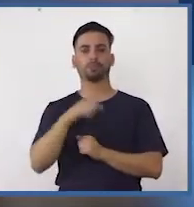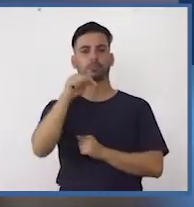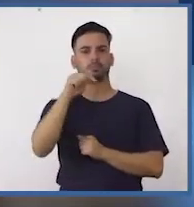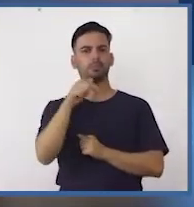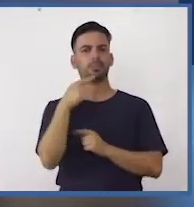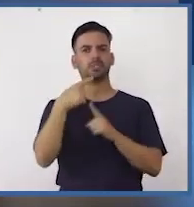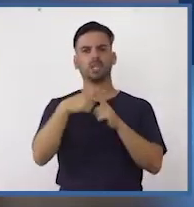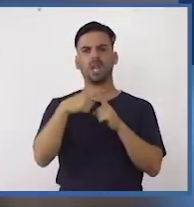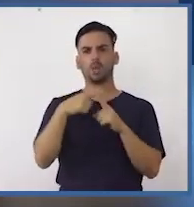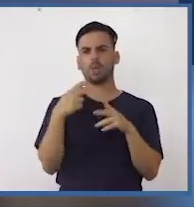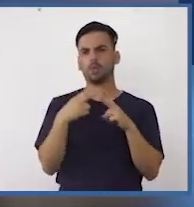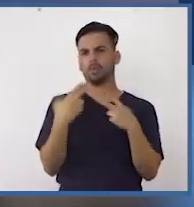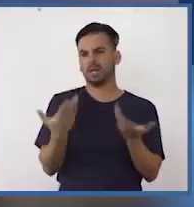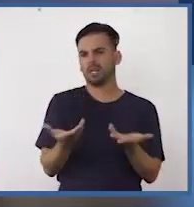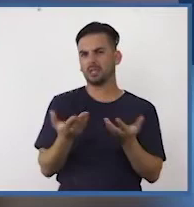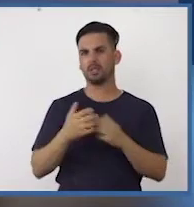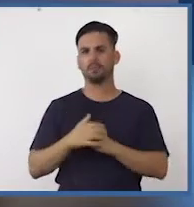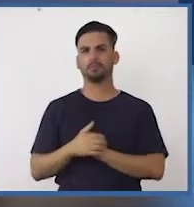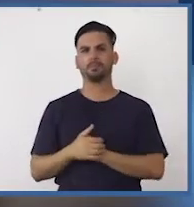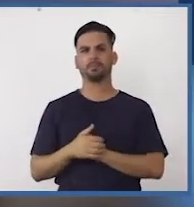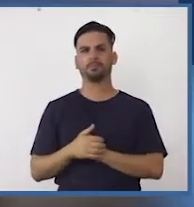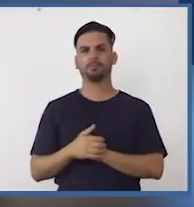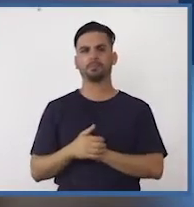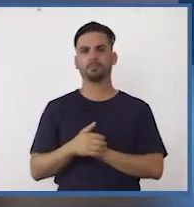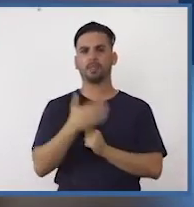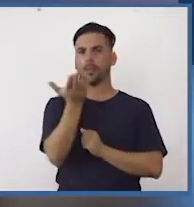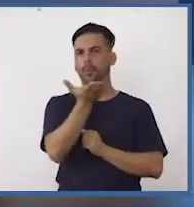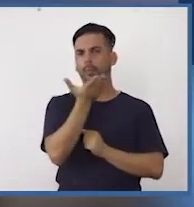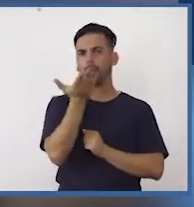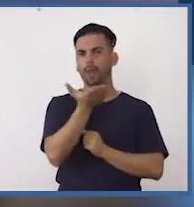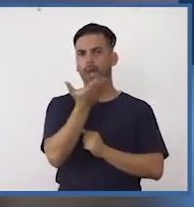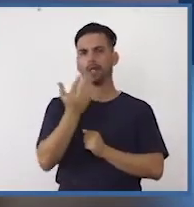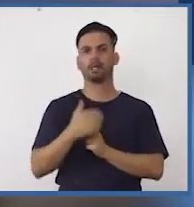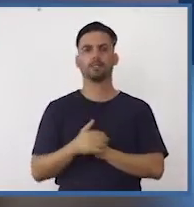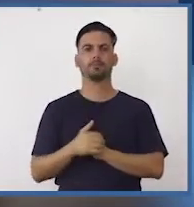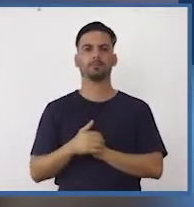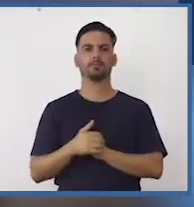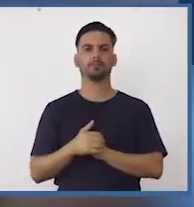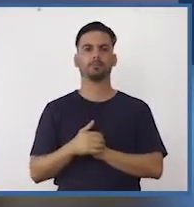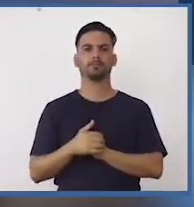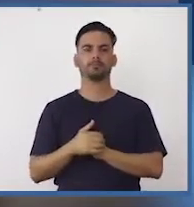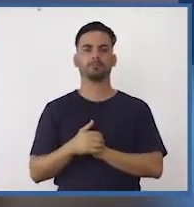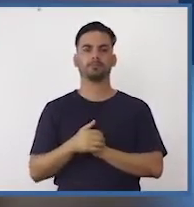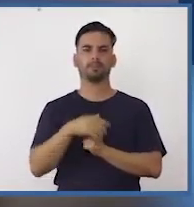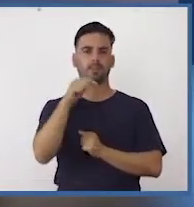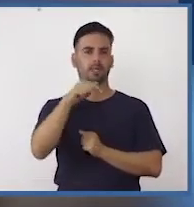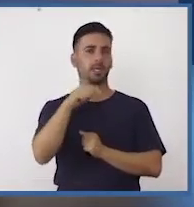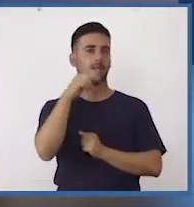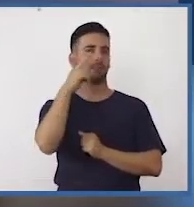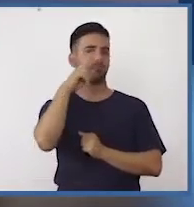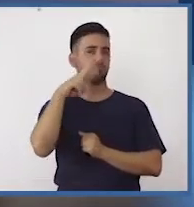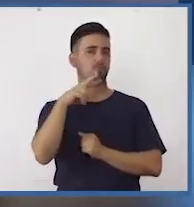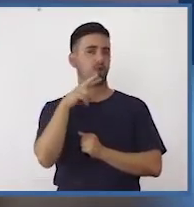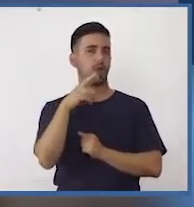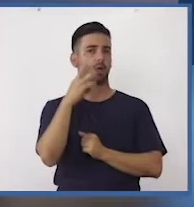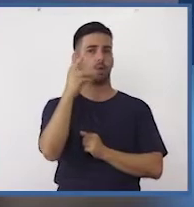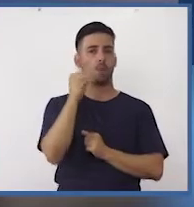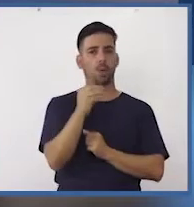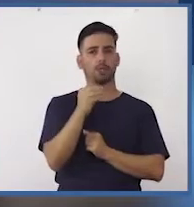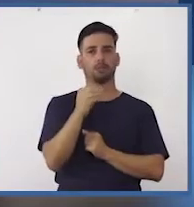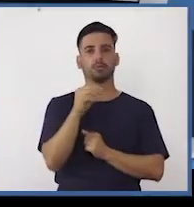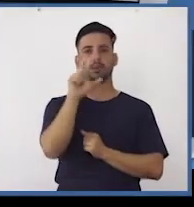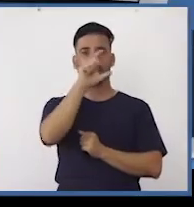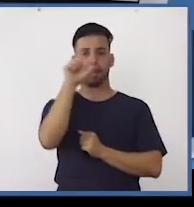tanto, ¿qué me quedaría? ¿O qué les sugiero también? ¿Qué les sugiero también? Que la parte del